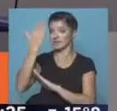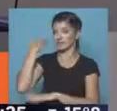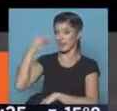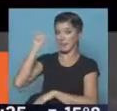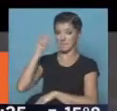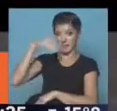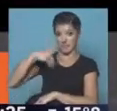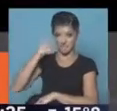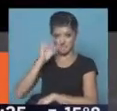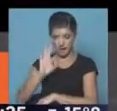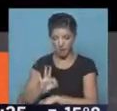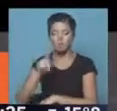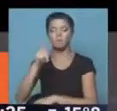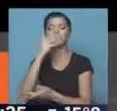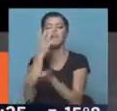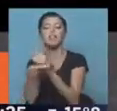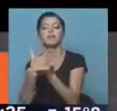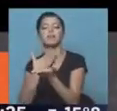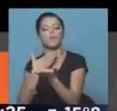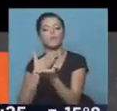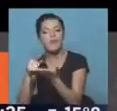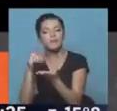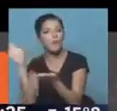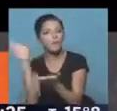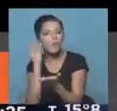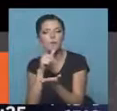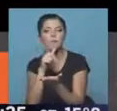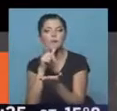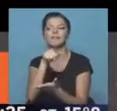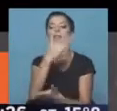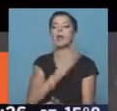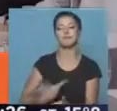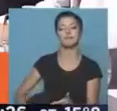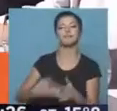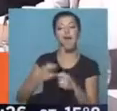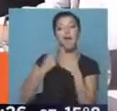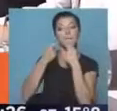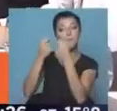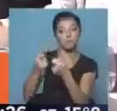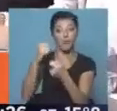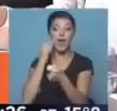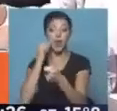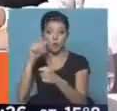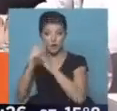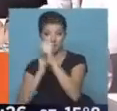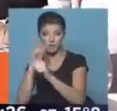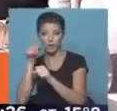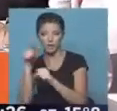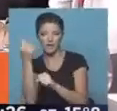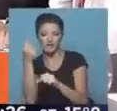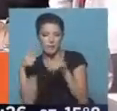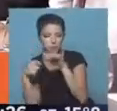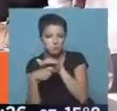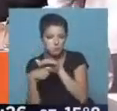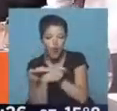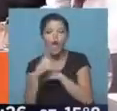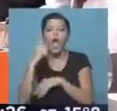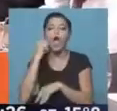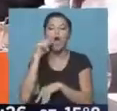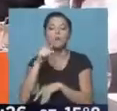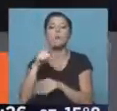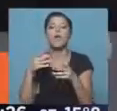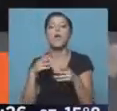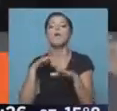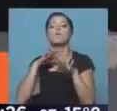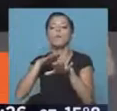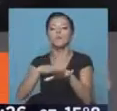el diálogo se escucha lo que parece ser el aval del mandatario al empresario para el pago de coimas al oficialista partido del